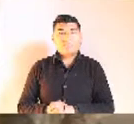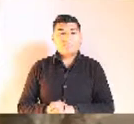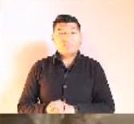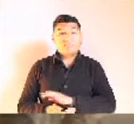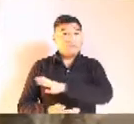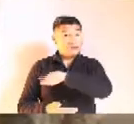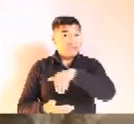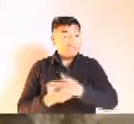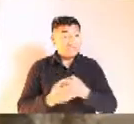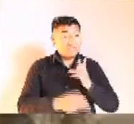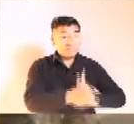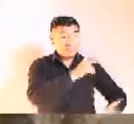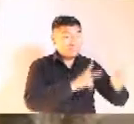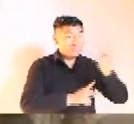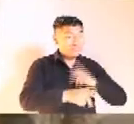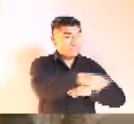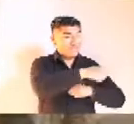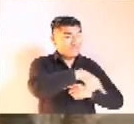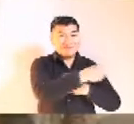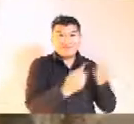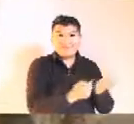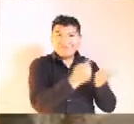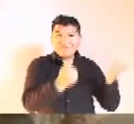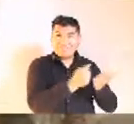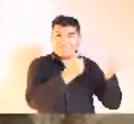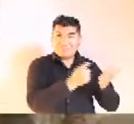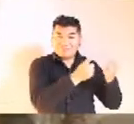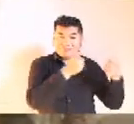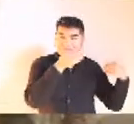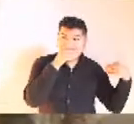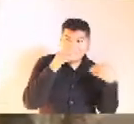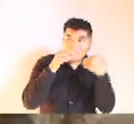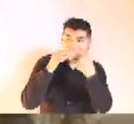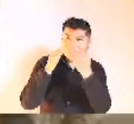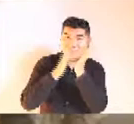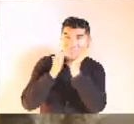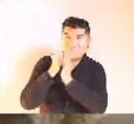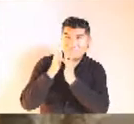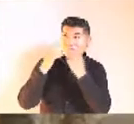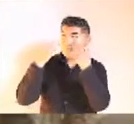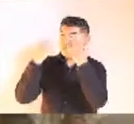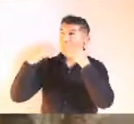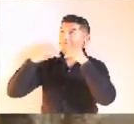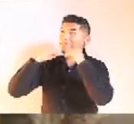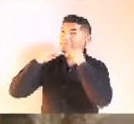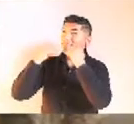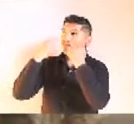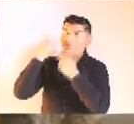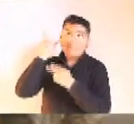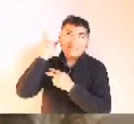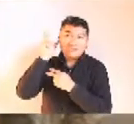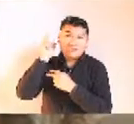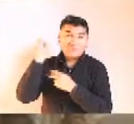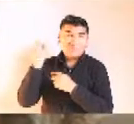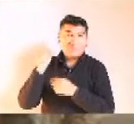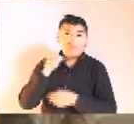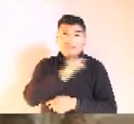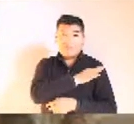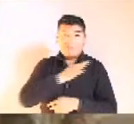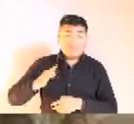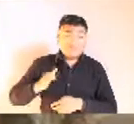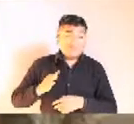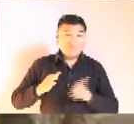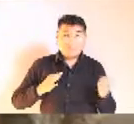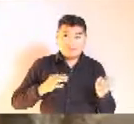Todos los publicanos y pecadores se acercaban a Jesús para escucharlo. Pero los fariseos y